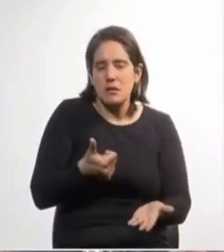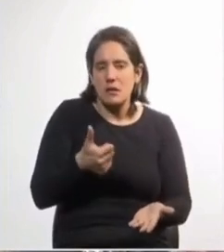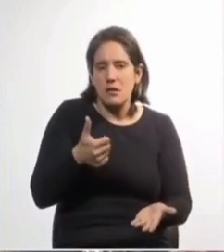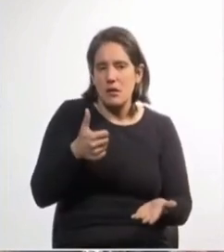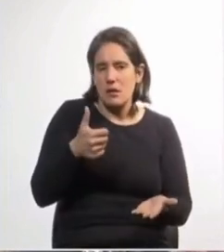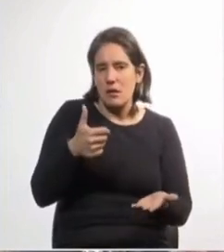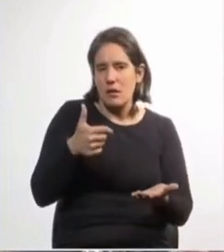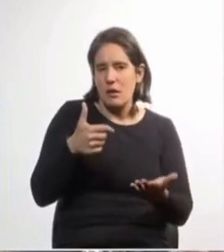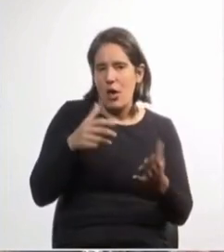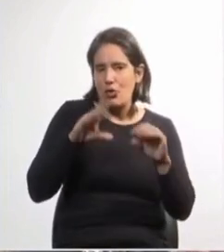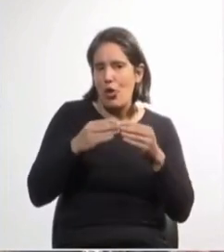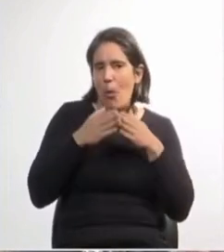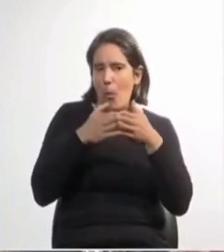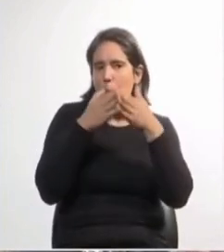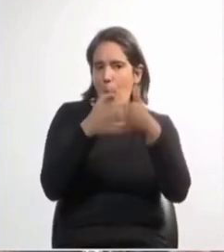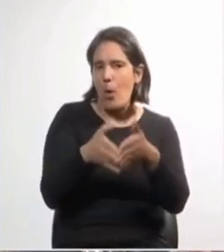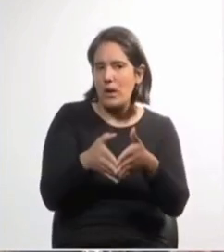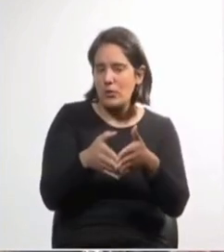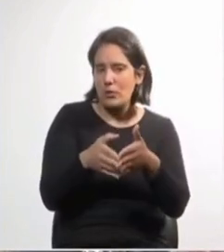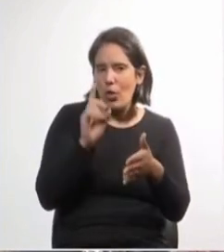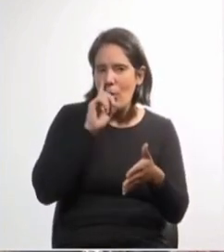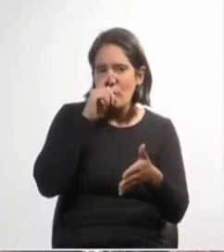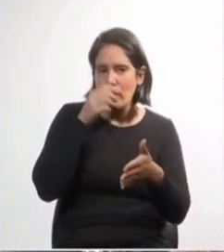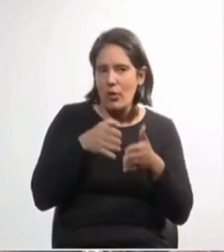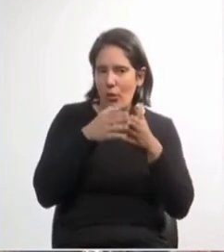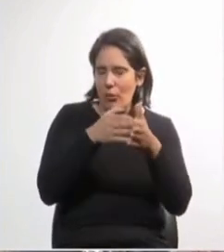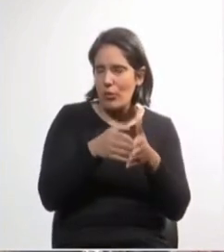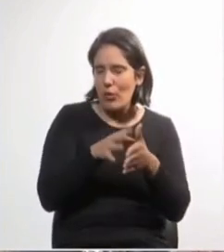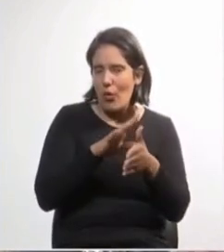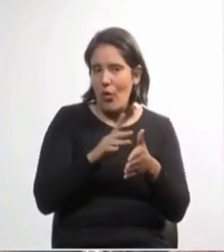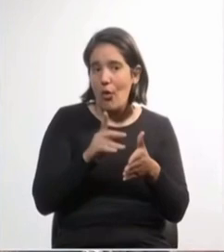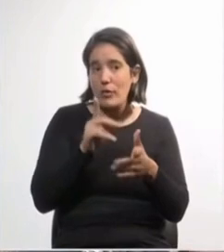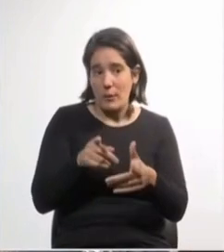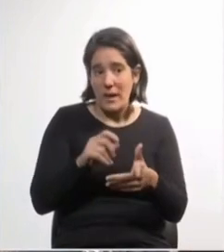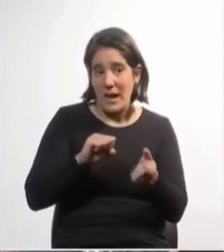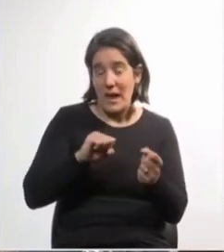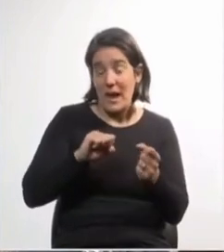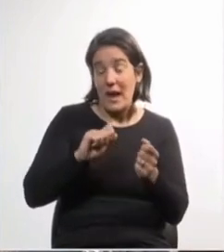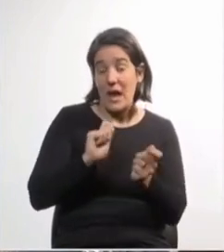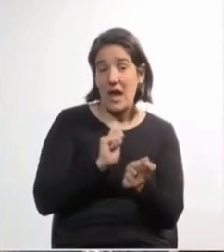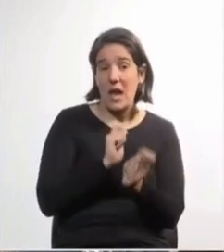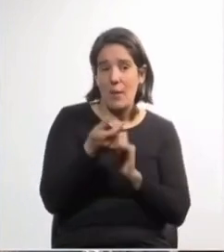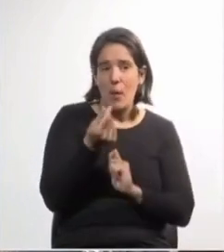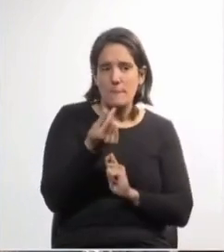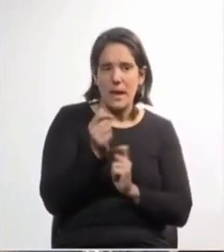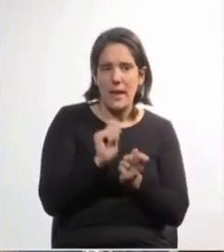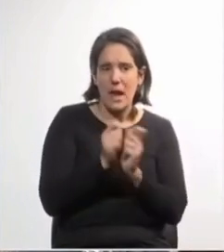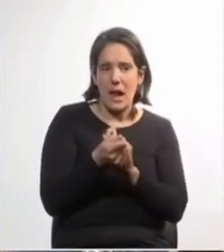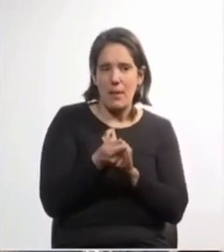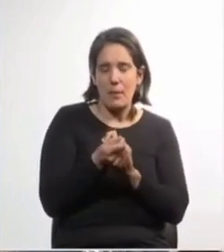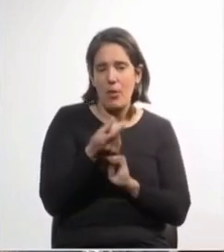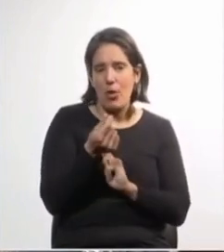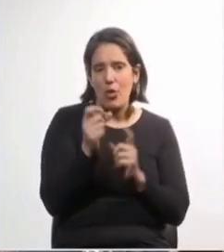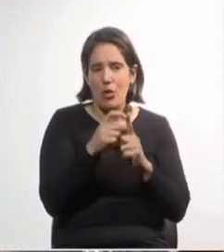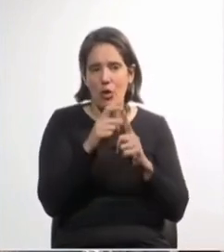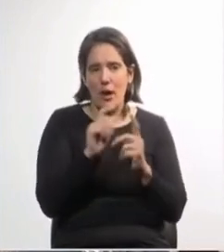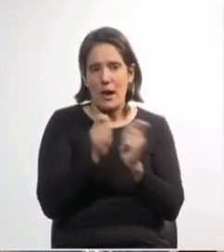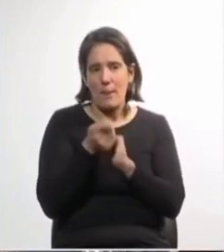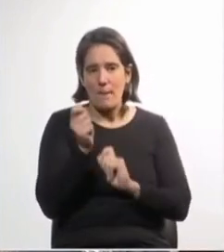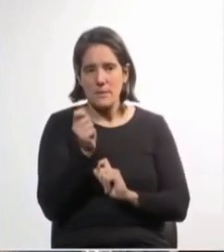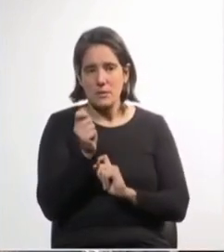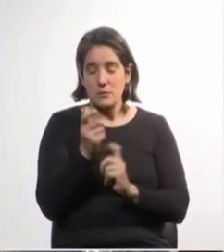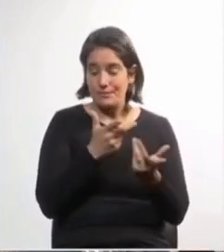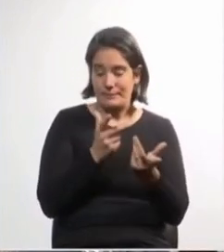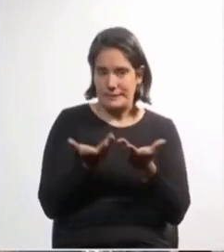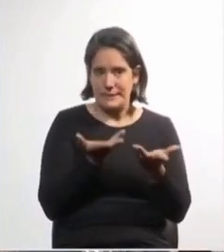puerto de Montevideo o la evolución del tipo de cambio, del dólar. Hoy tenemos un nivel de tipo de